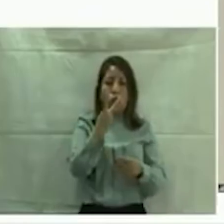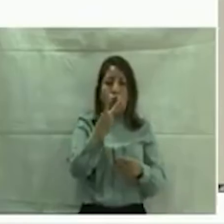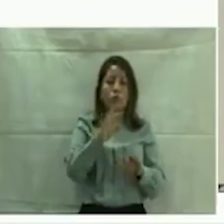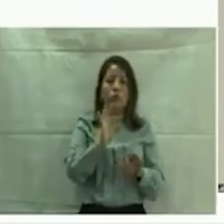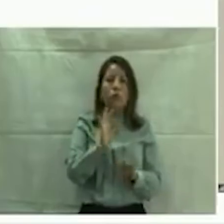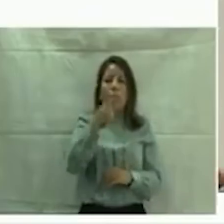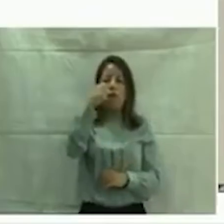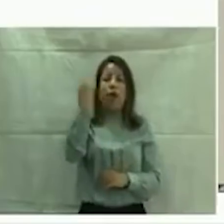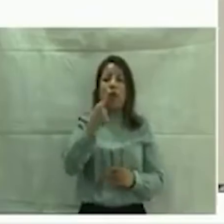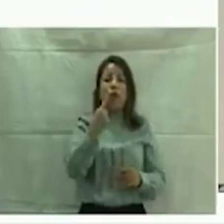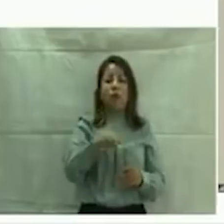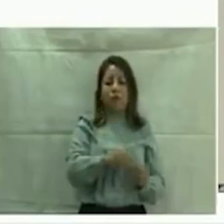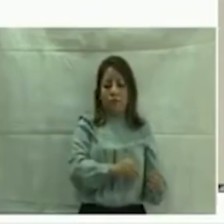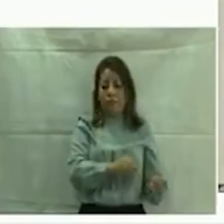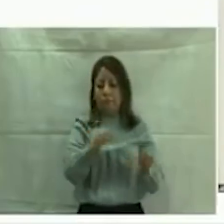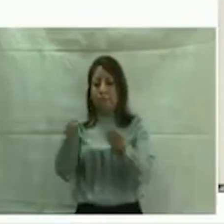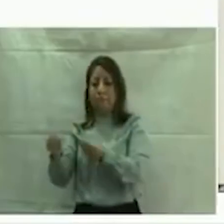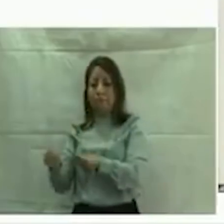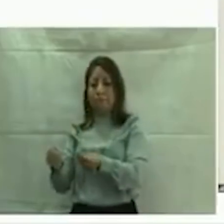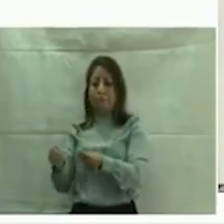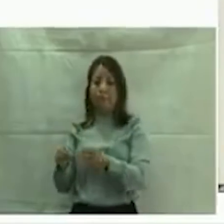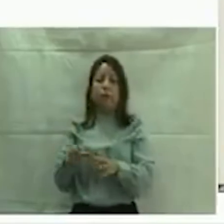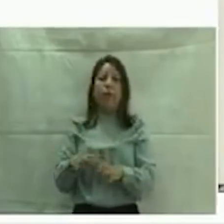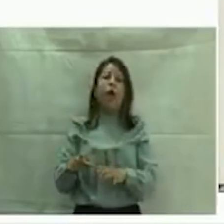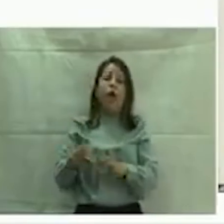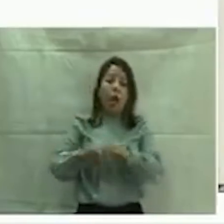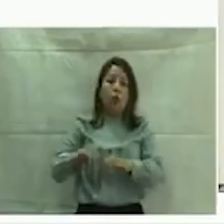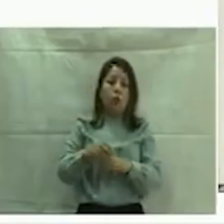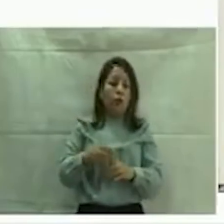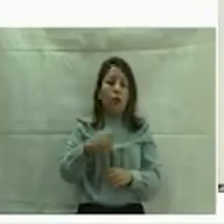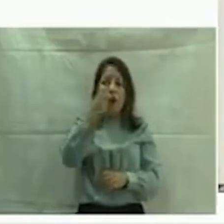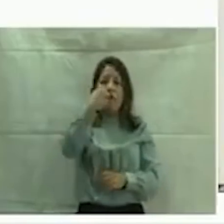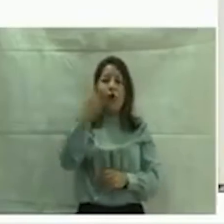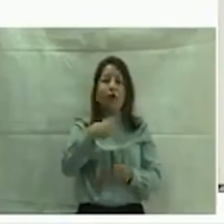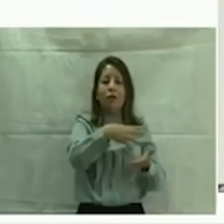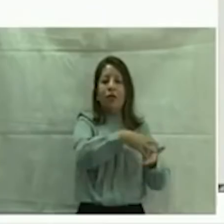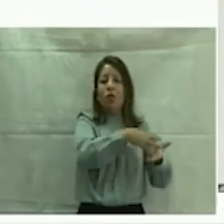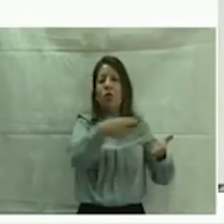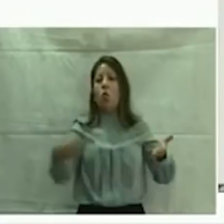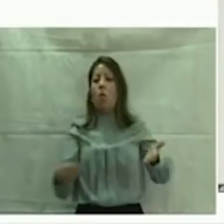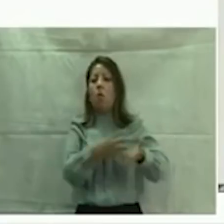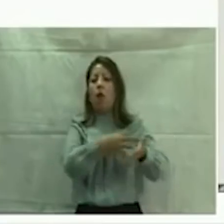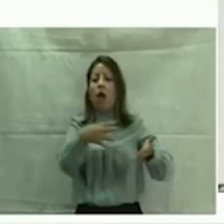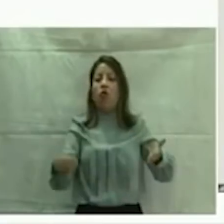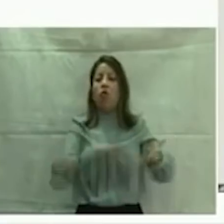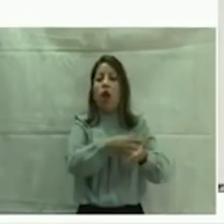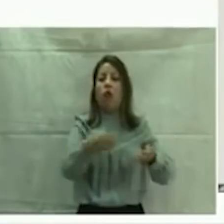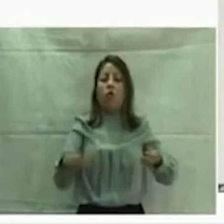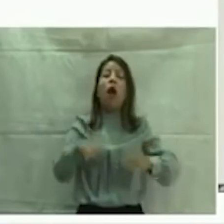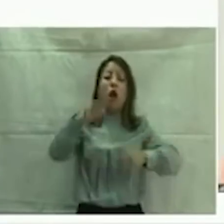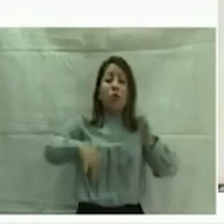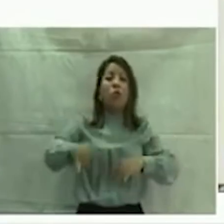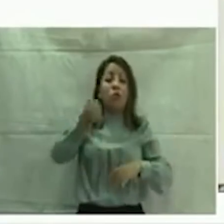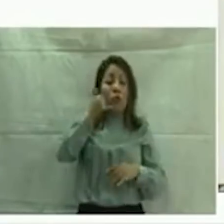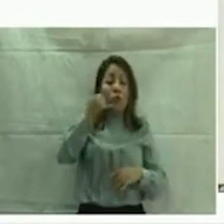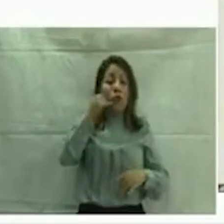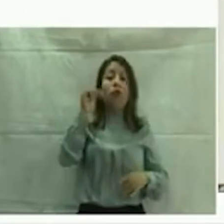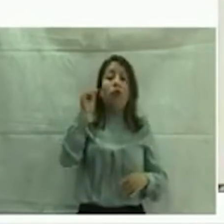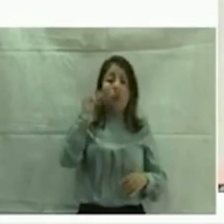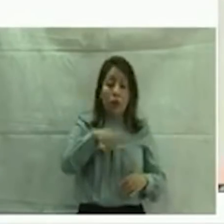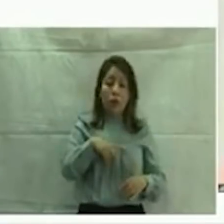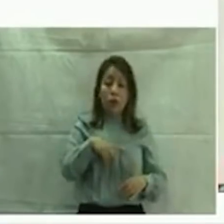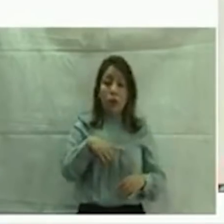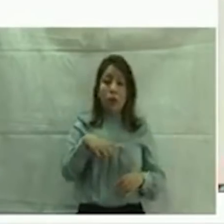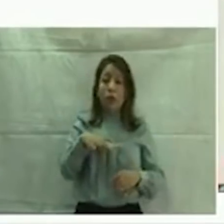Nujat Ponce Curi, dejó claro que no es posible. En entrevista con El Universal, explicó que la obligación que rige